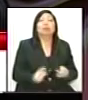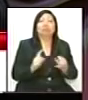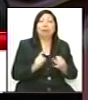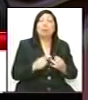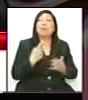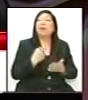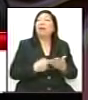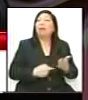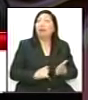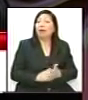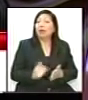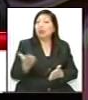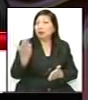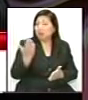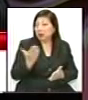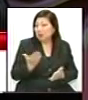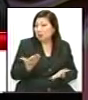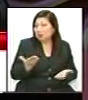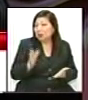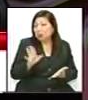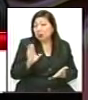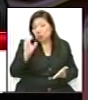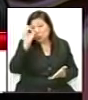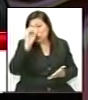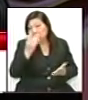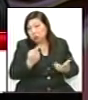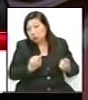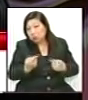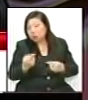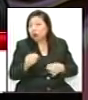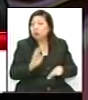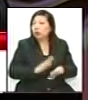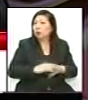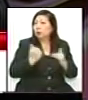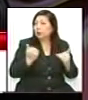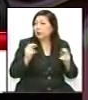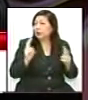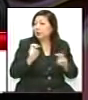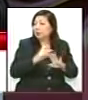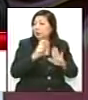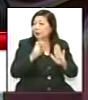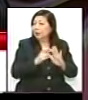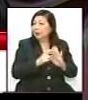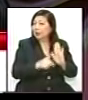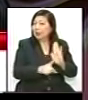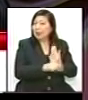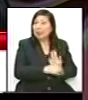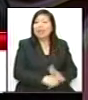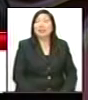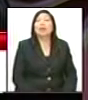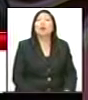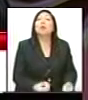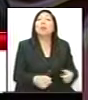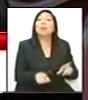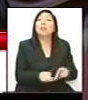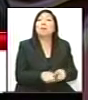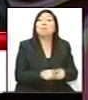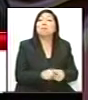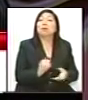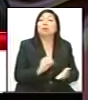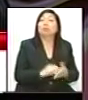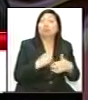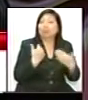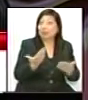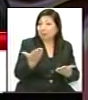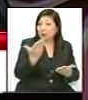la finalidad de recibir también su posición referente a este proyecto de ley. Así también, una vez recibidas